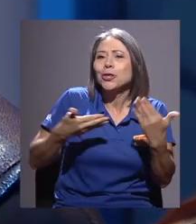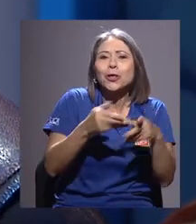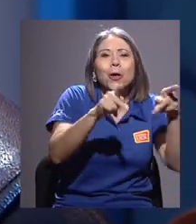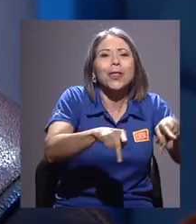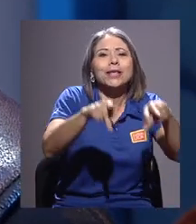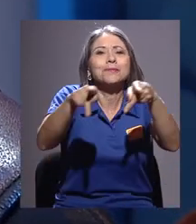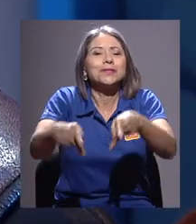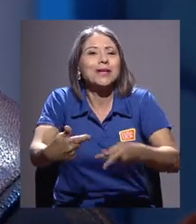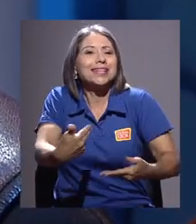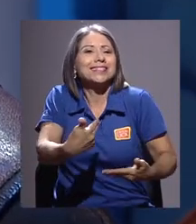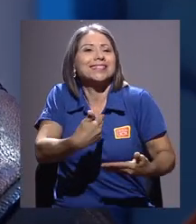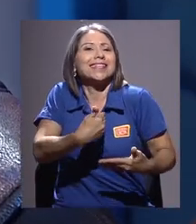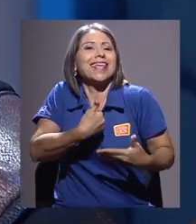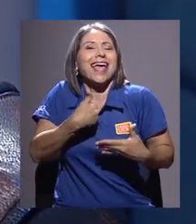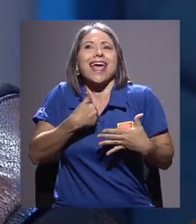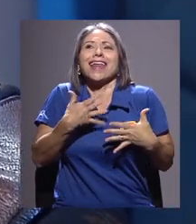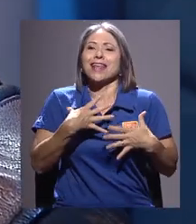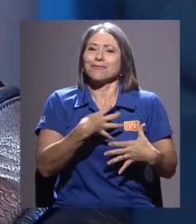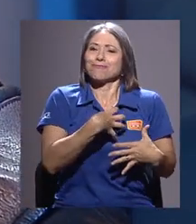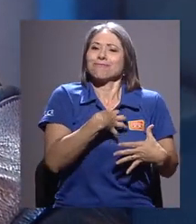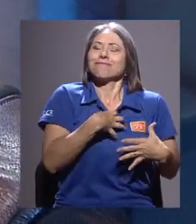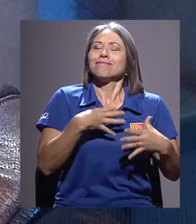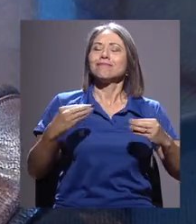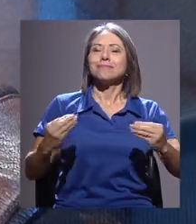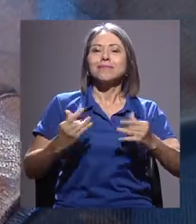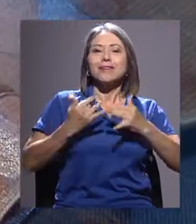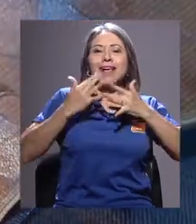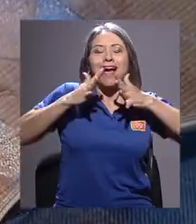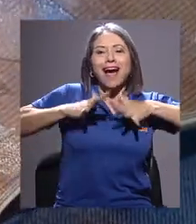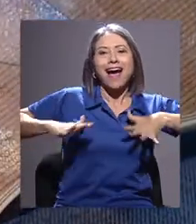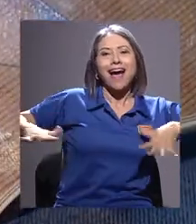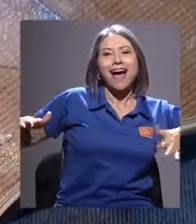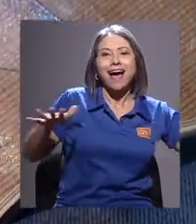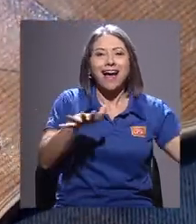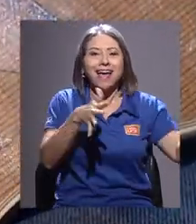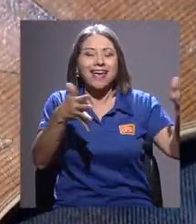su parcela de aire.